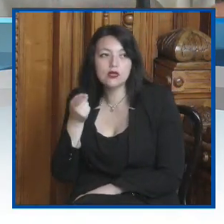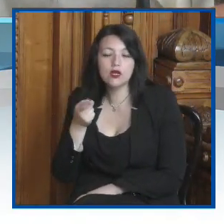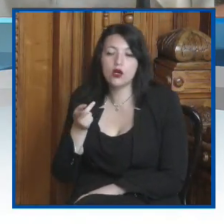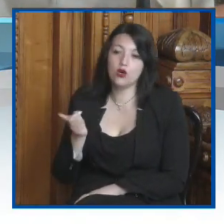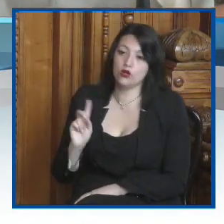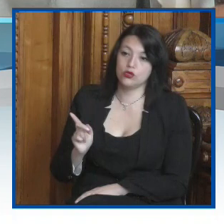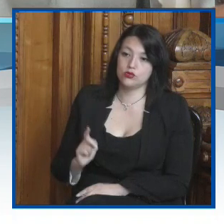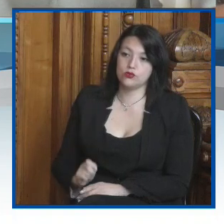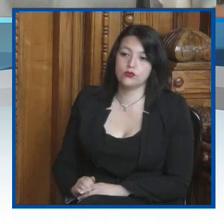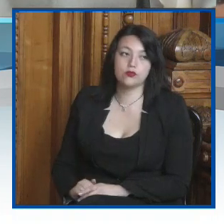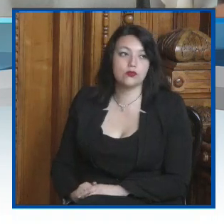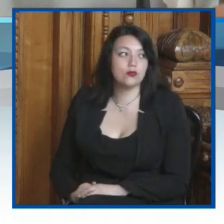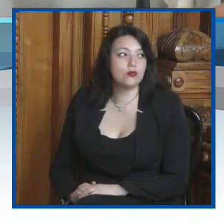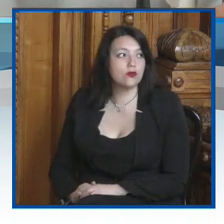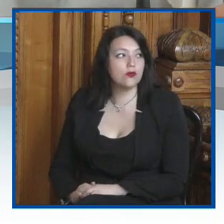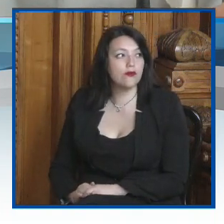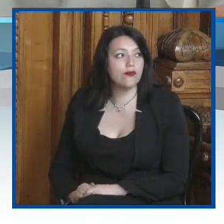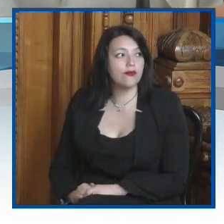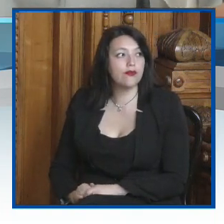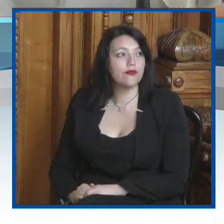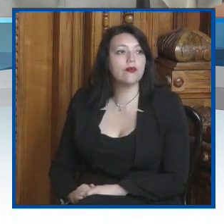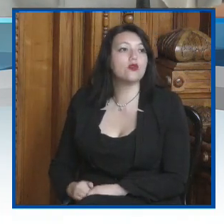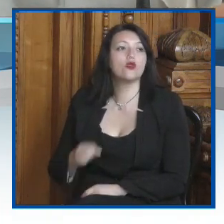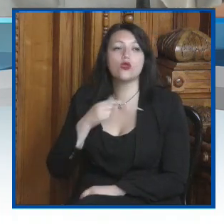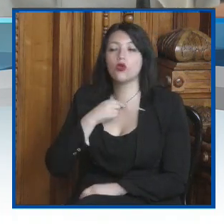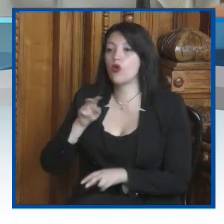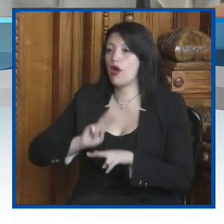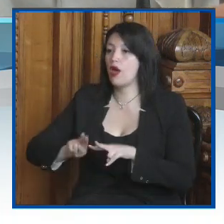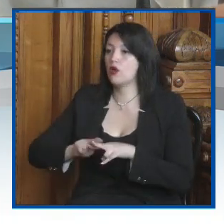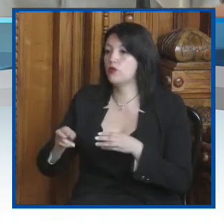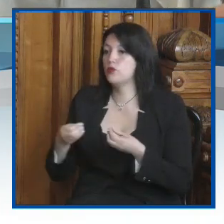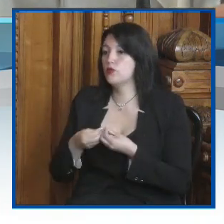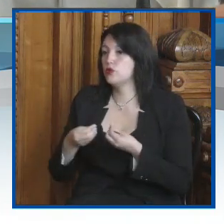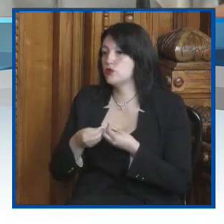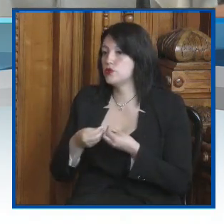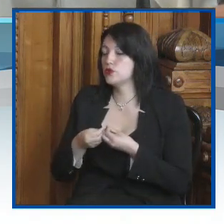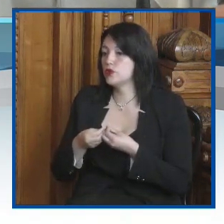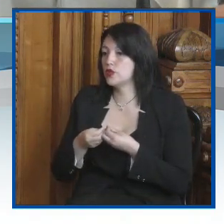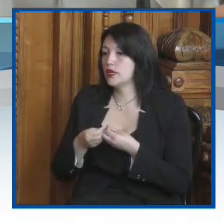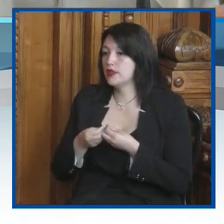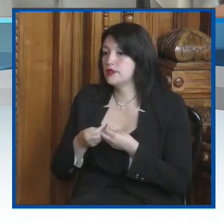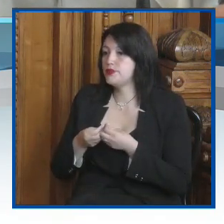persona entienda. Algo que yo hago mucho es, por ejemplo, en los casos de